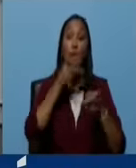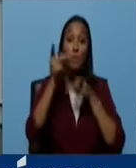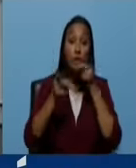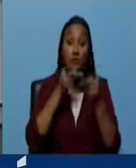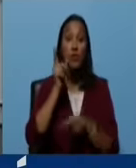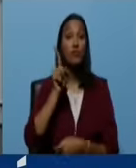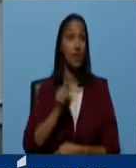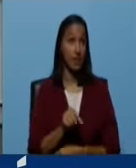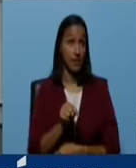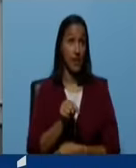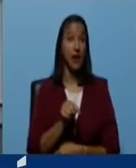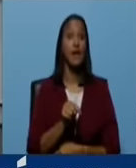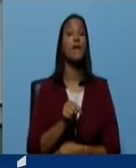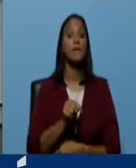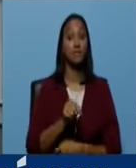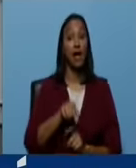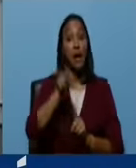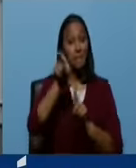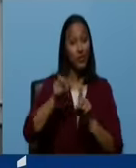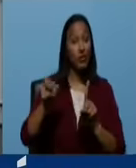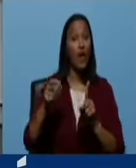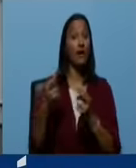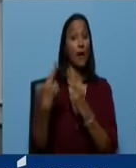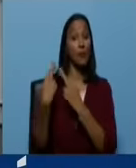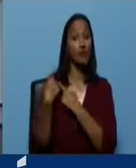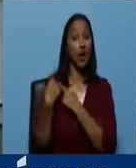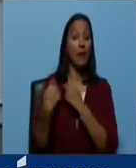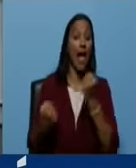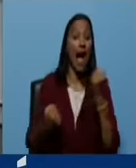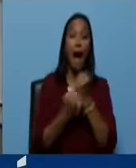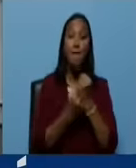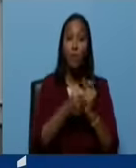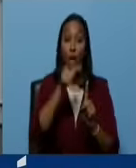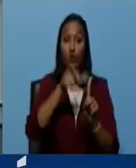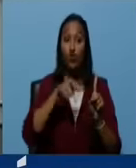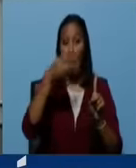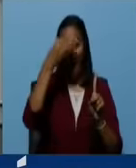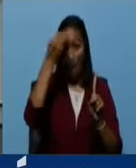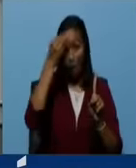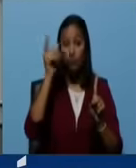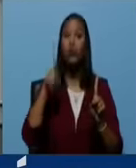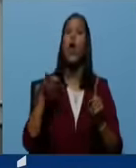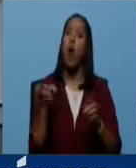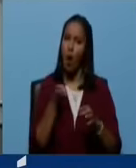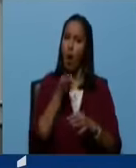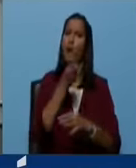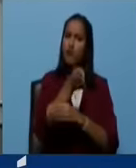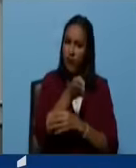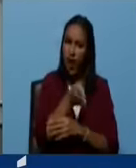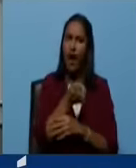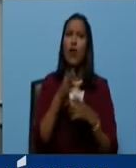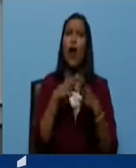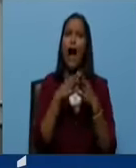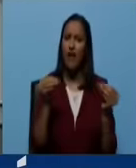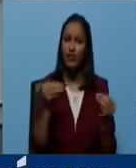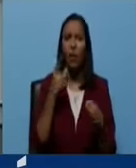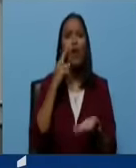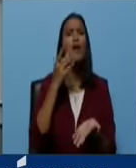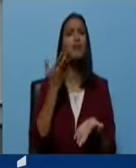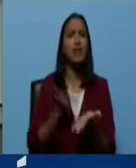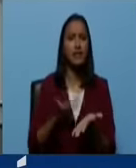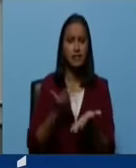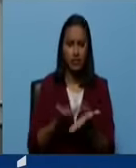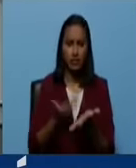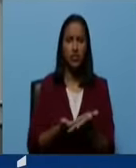las audiencias de la sala electoral, y soy testigo de excepción allí, todos dijeron no tener